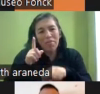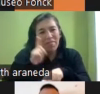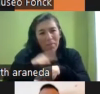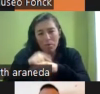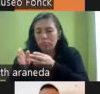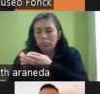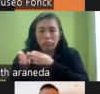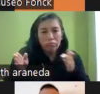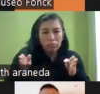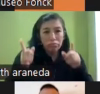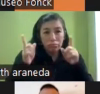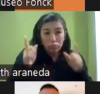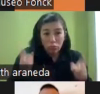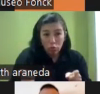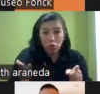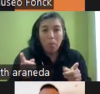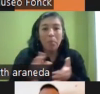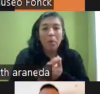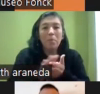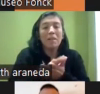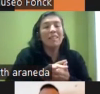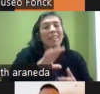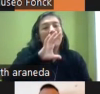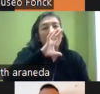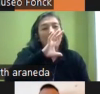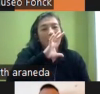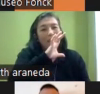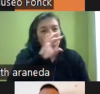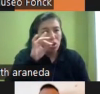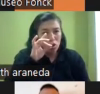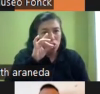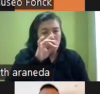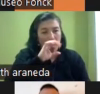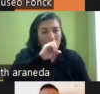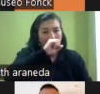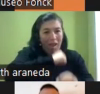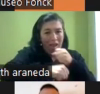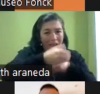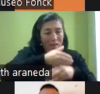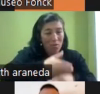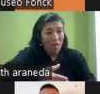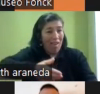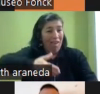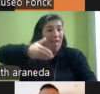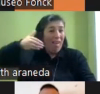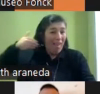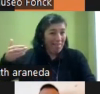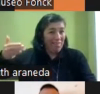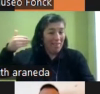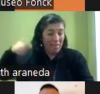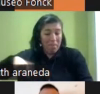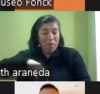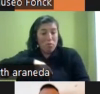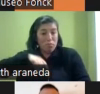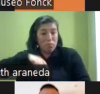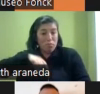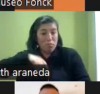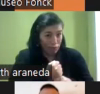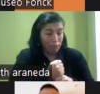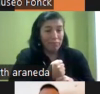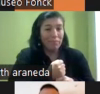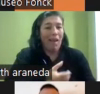les adelantaba serían los primeros 5 siglos, ¿no? Antes de las conquistas que sufrió el